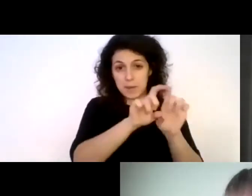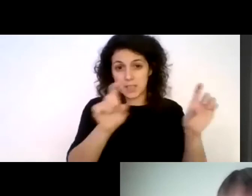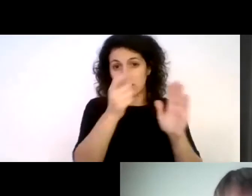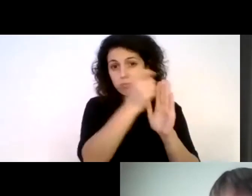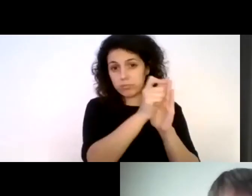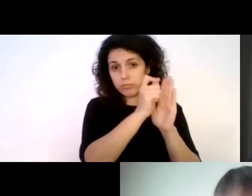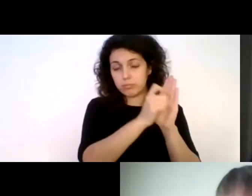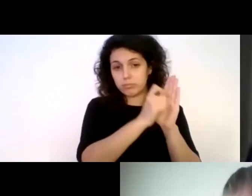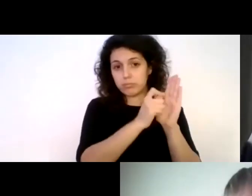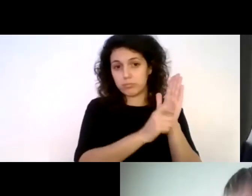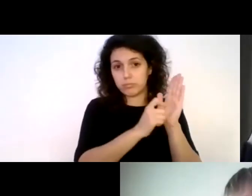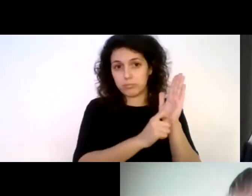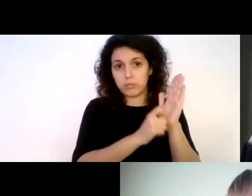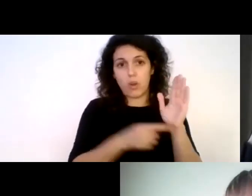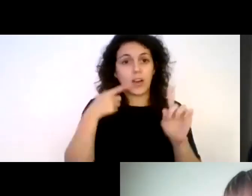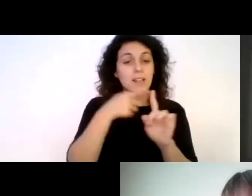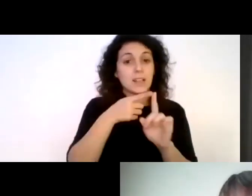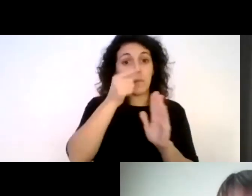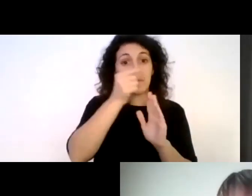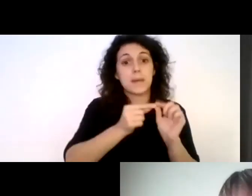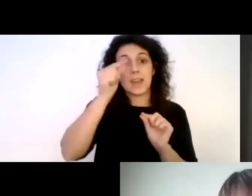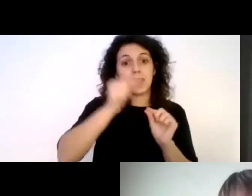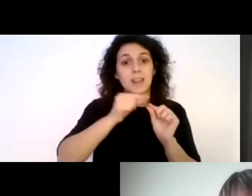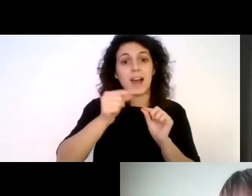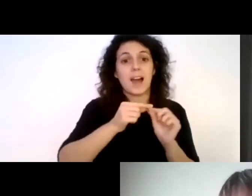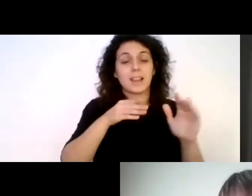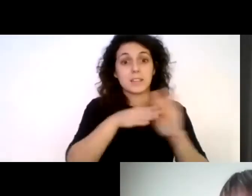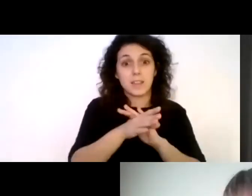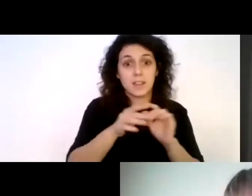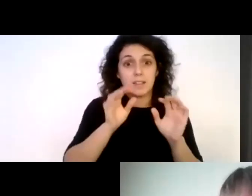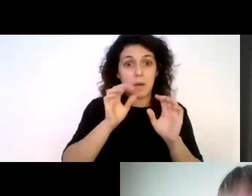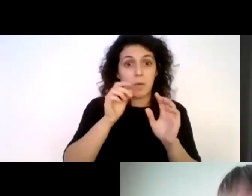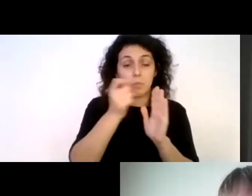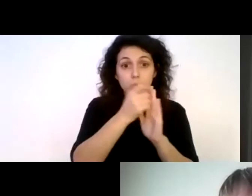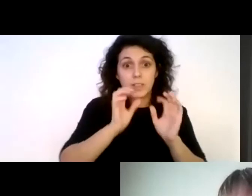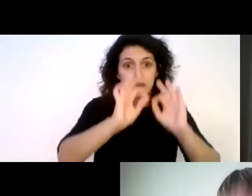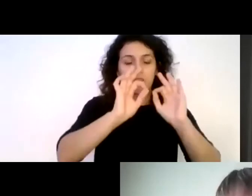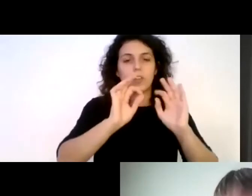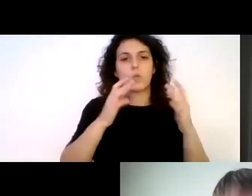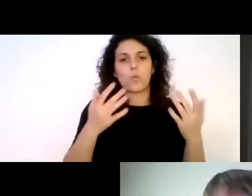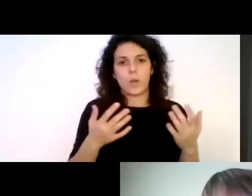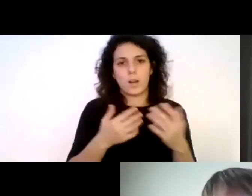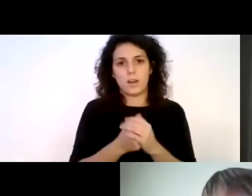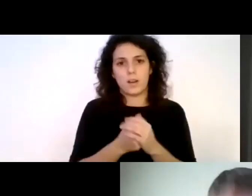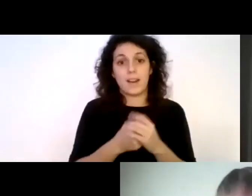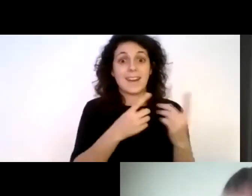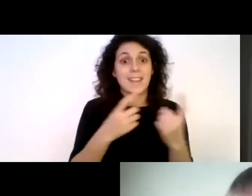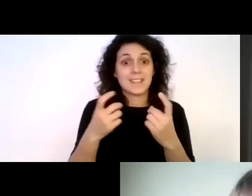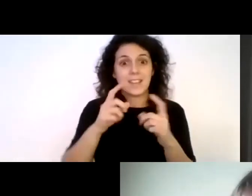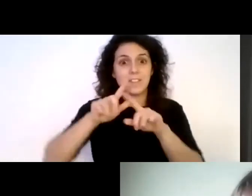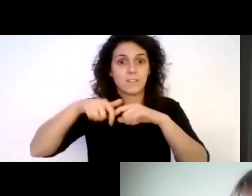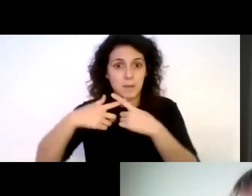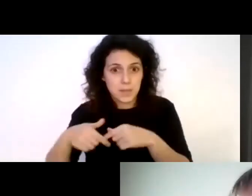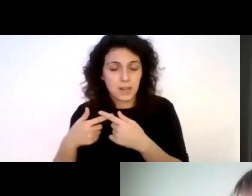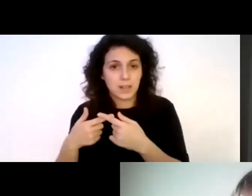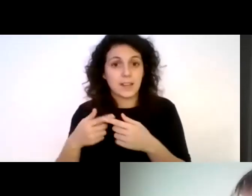turístico que quiere medir un poco su accesibilidad, hay una parte específica con el adhesivo que habéis visto de necesidades para familias, pues